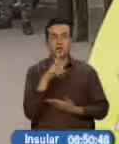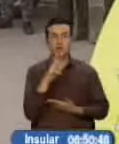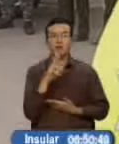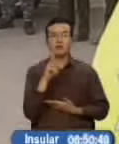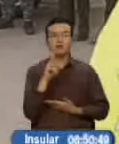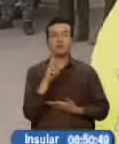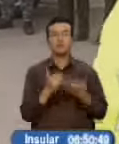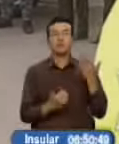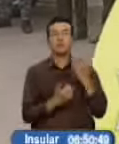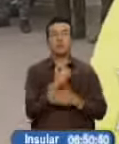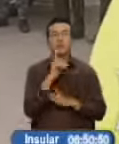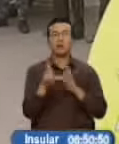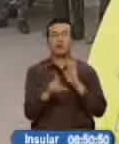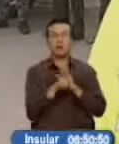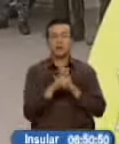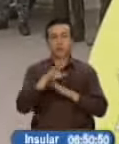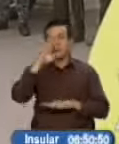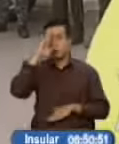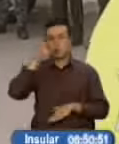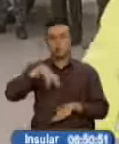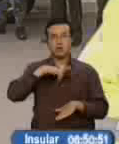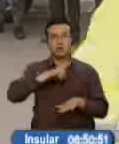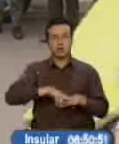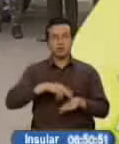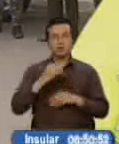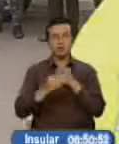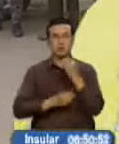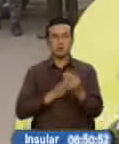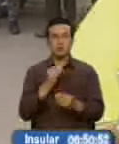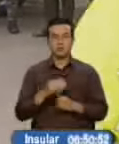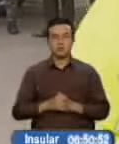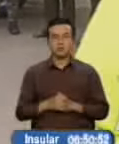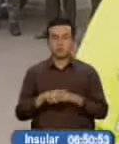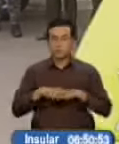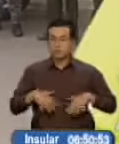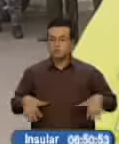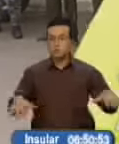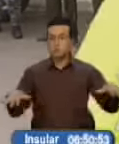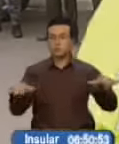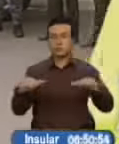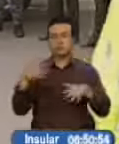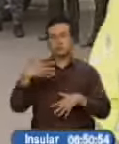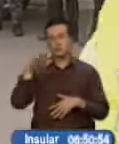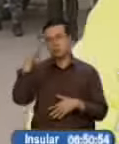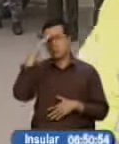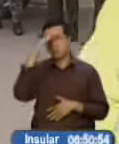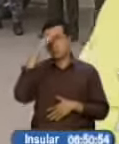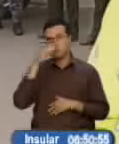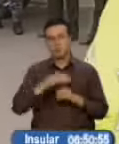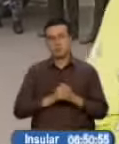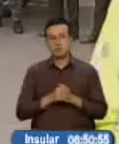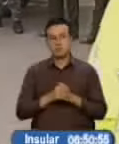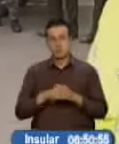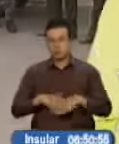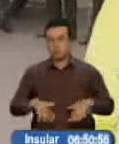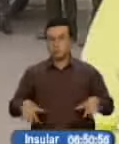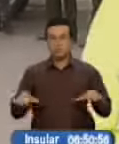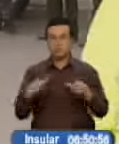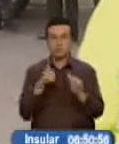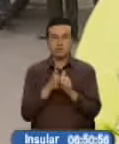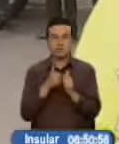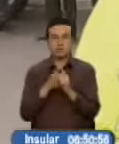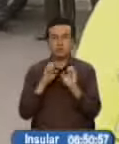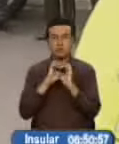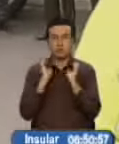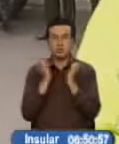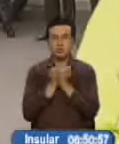un dispositivo conjuntamente con la Policía Nacional. Vamos a estar en los alrededores porque entendemos que en las inmediaciones más cercanas al